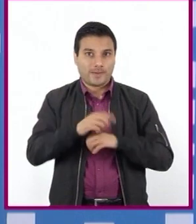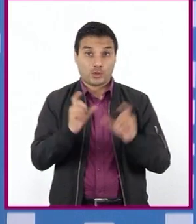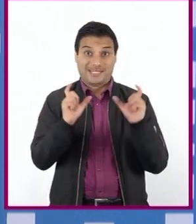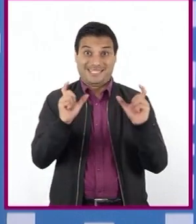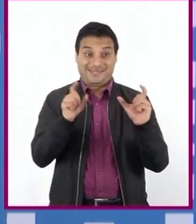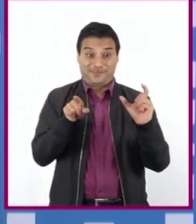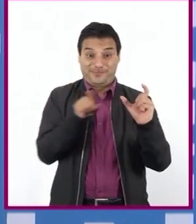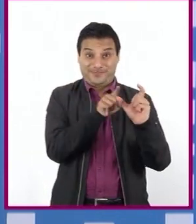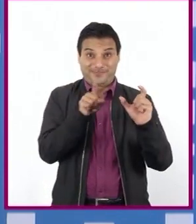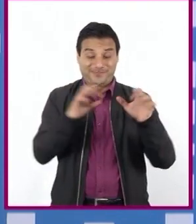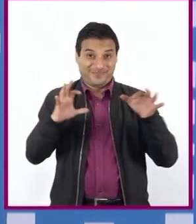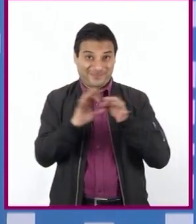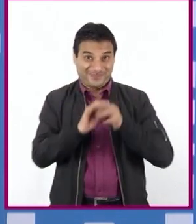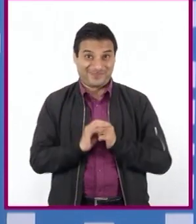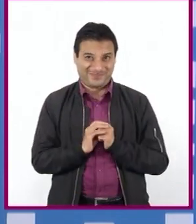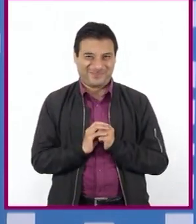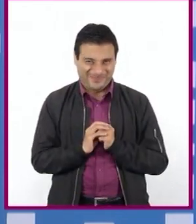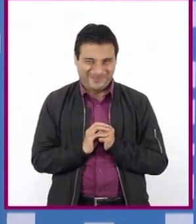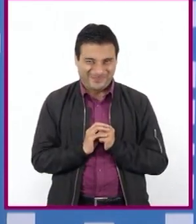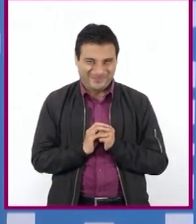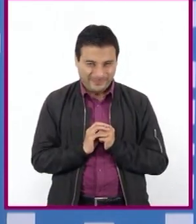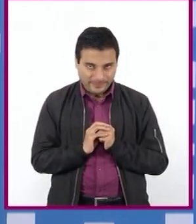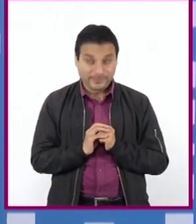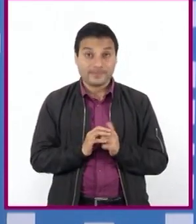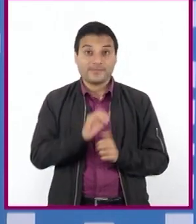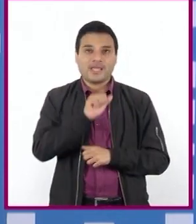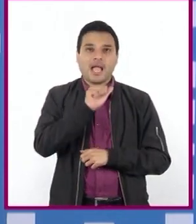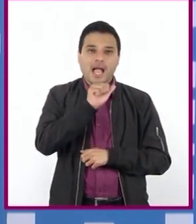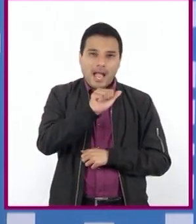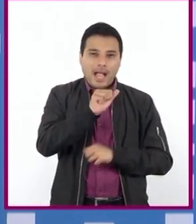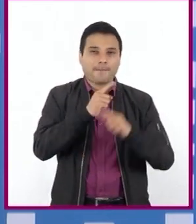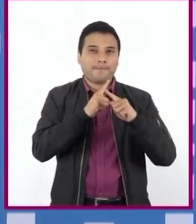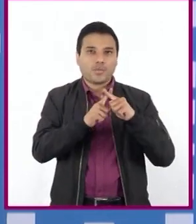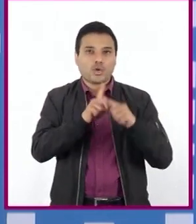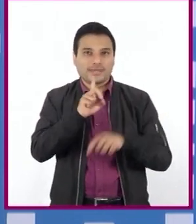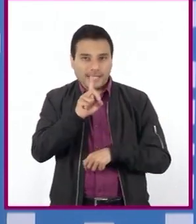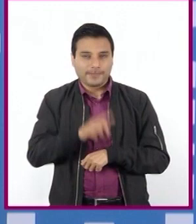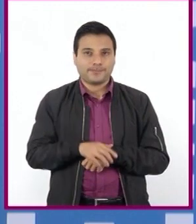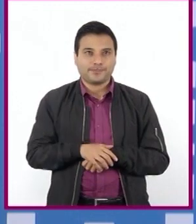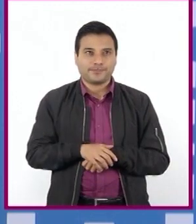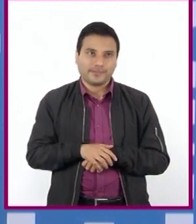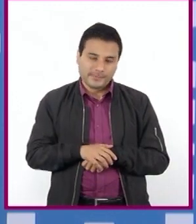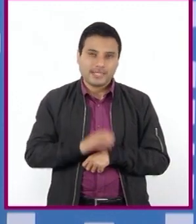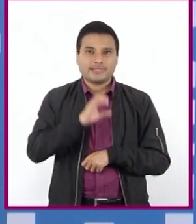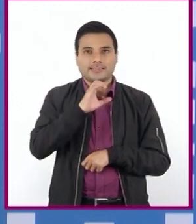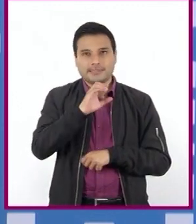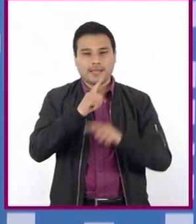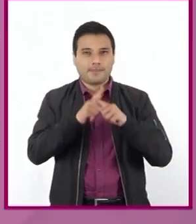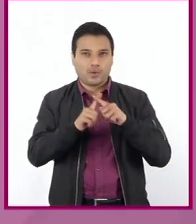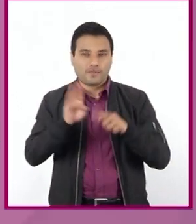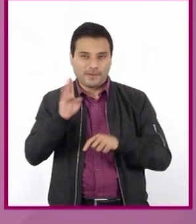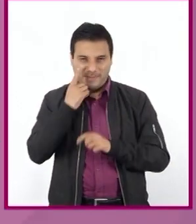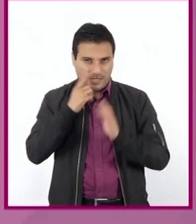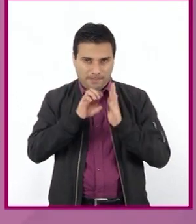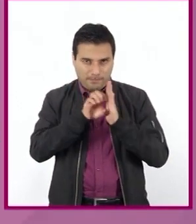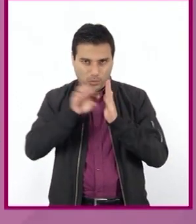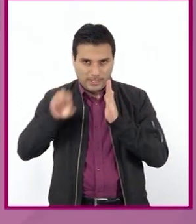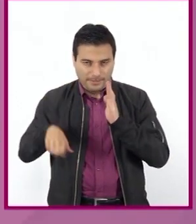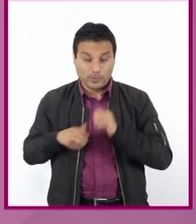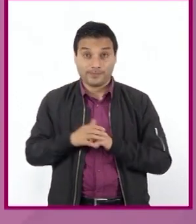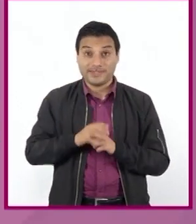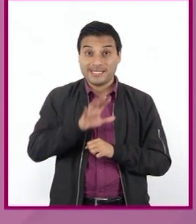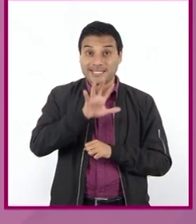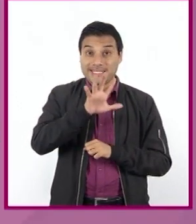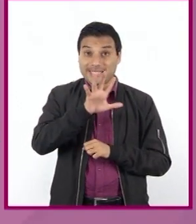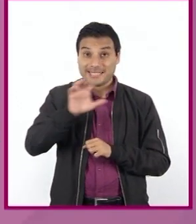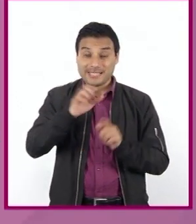y C entre D, como A por D es igual a C por B. Por ejemplo, 500